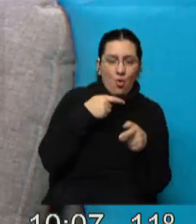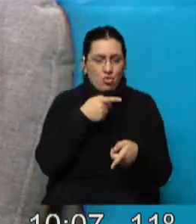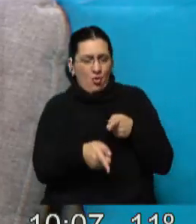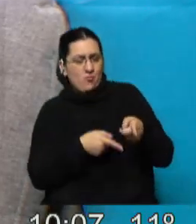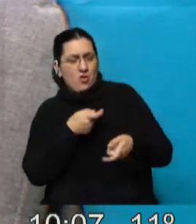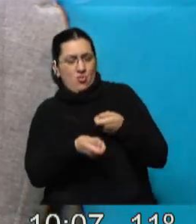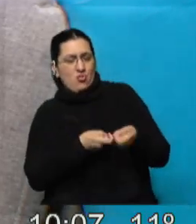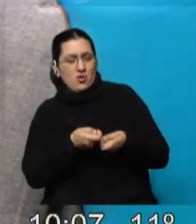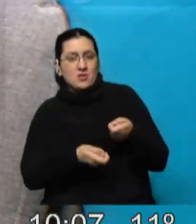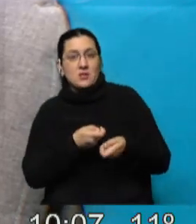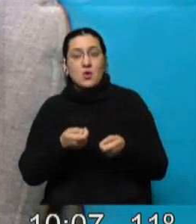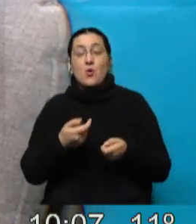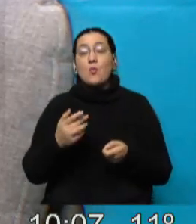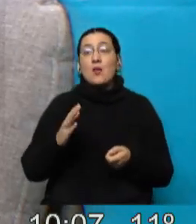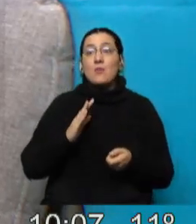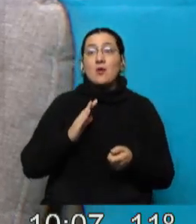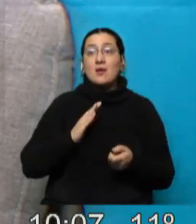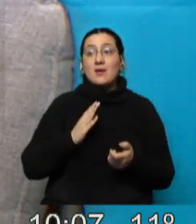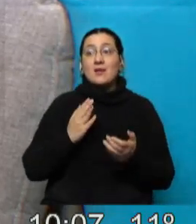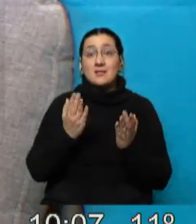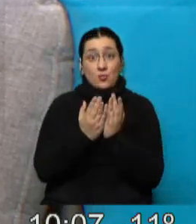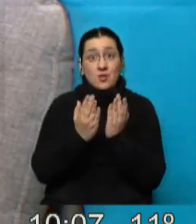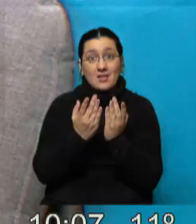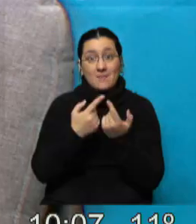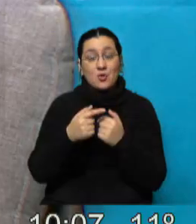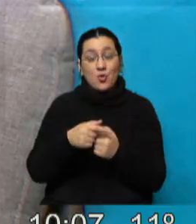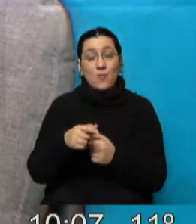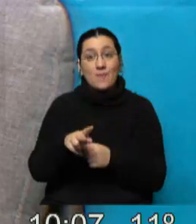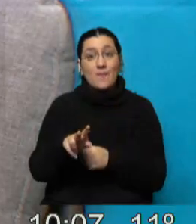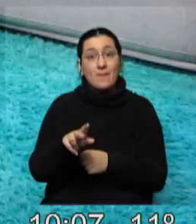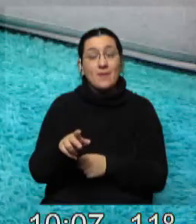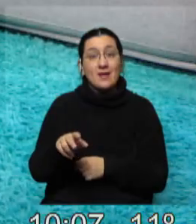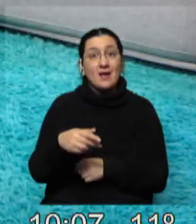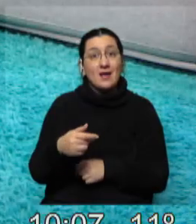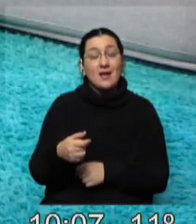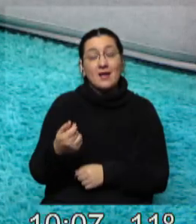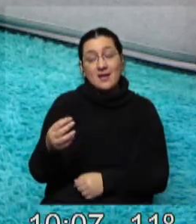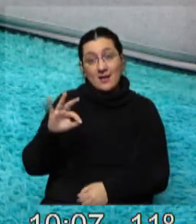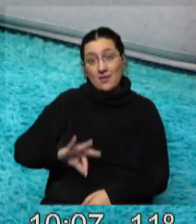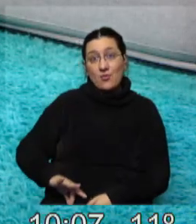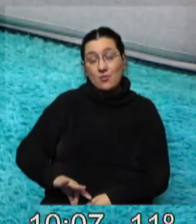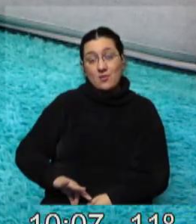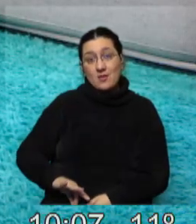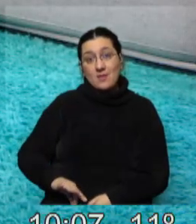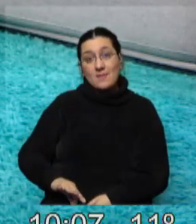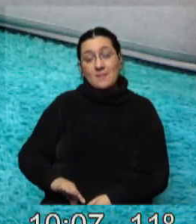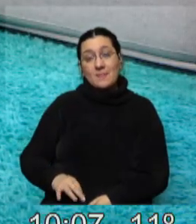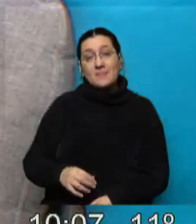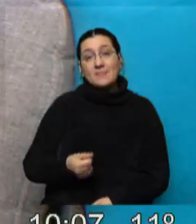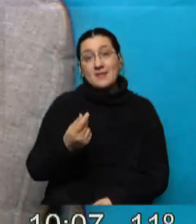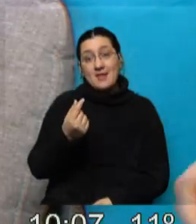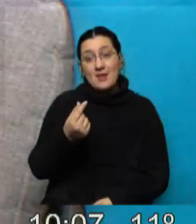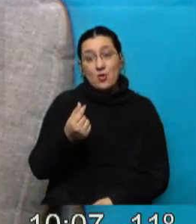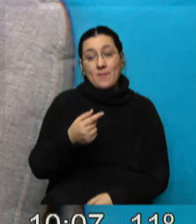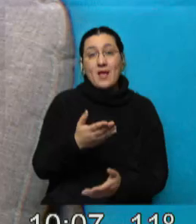que es estudiante, que para ganarse unos mangos realiza este tipo de prácticas. Ella es la